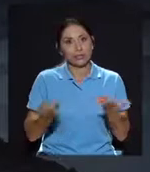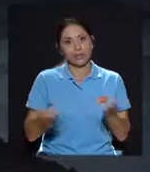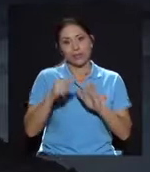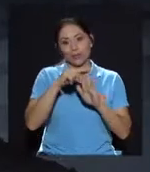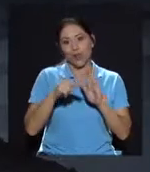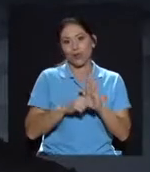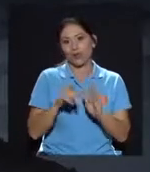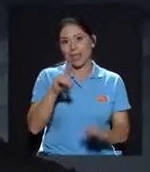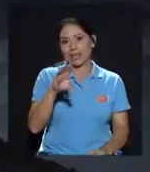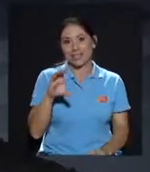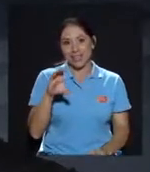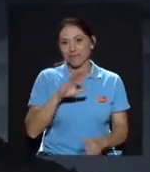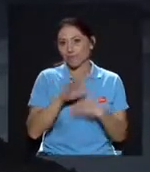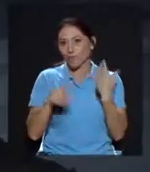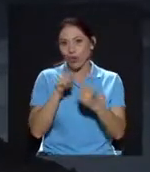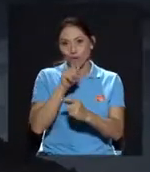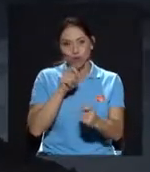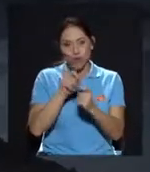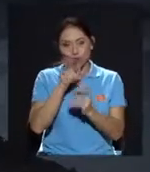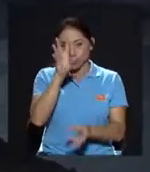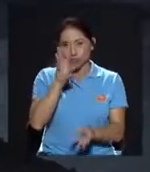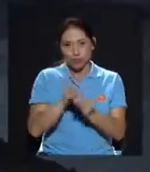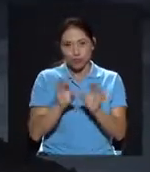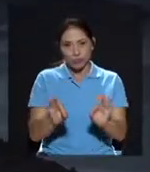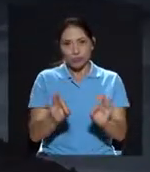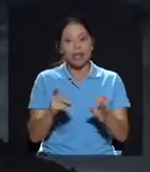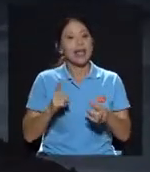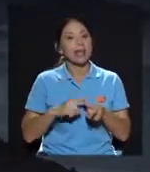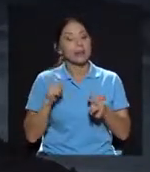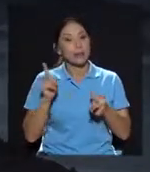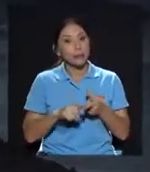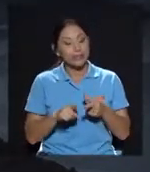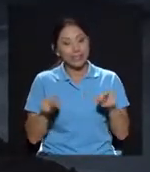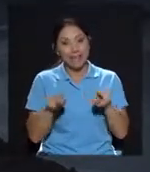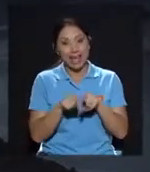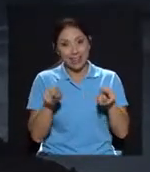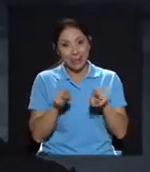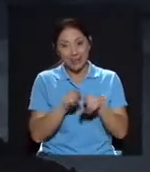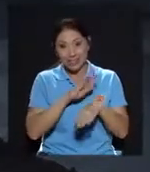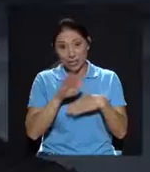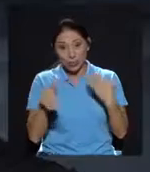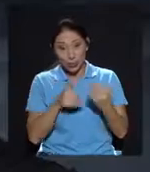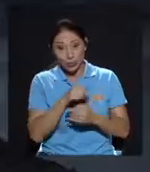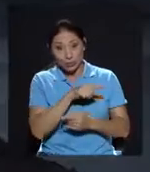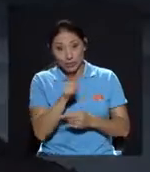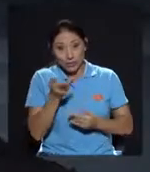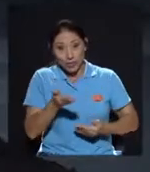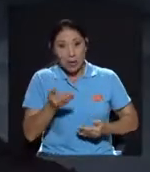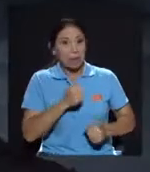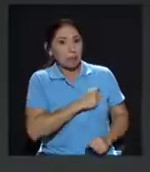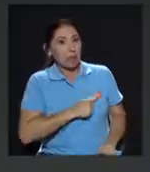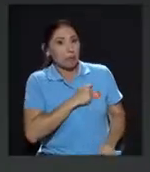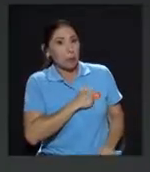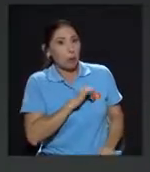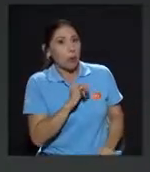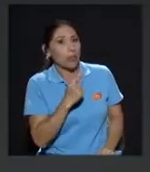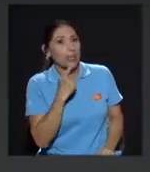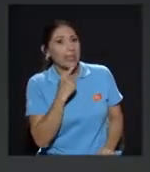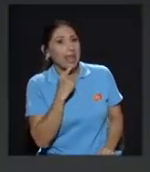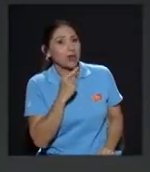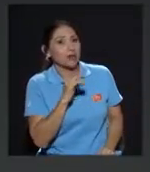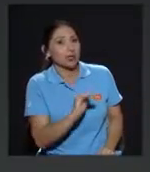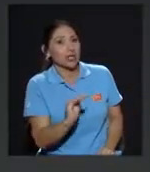hemos tenido todos los puntos entonces verá además de esos elementos pero cuantitativos como dirían los chiquillos puros 10